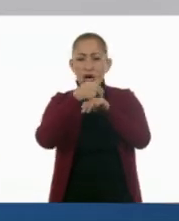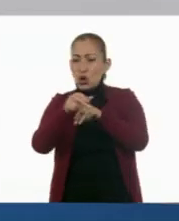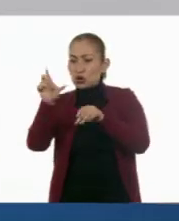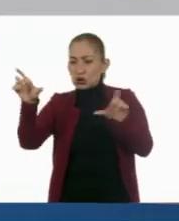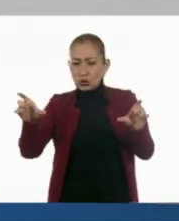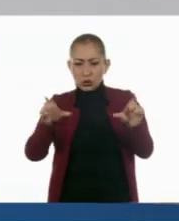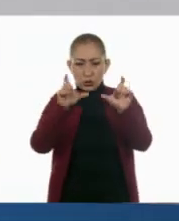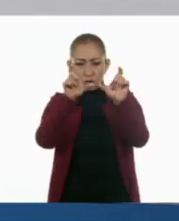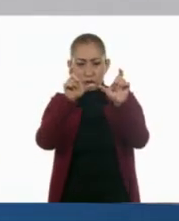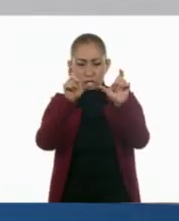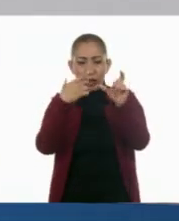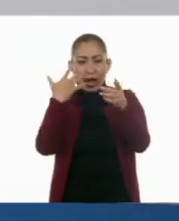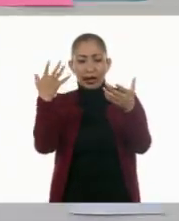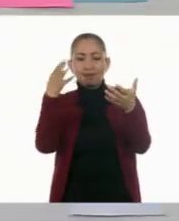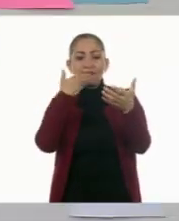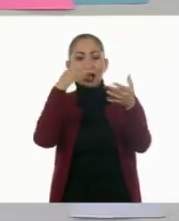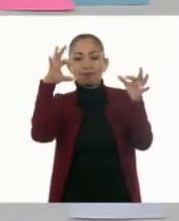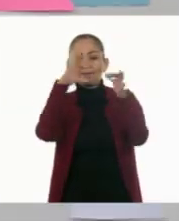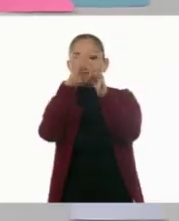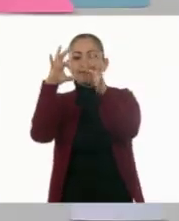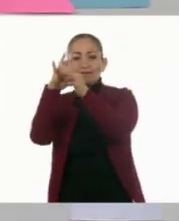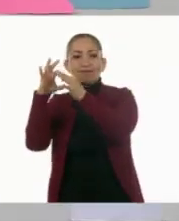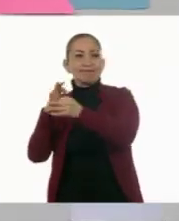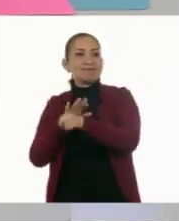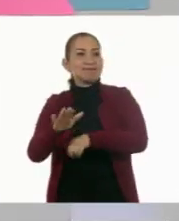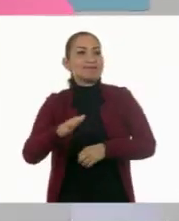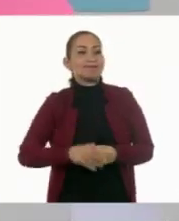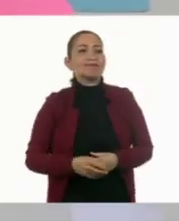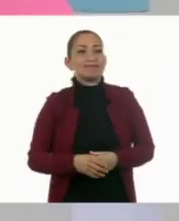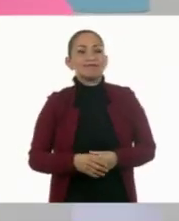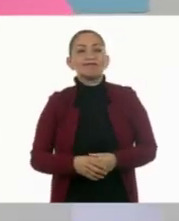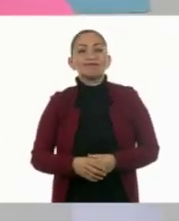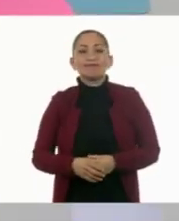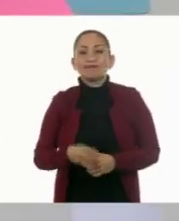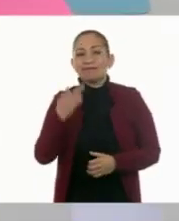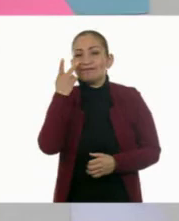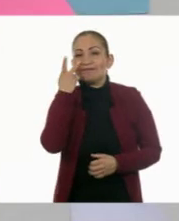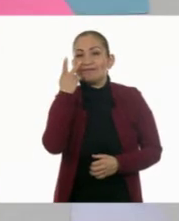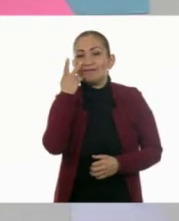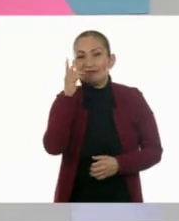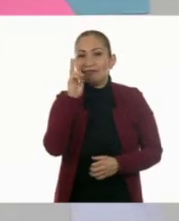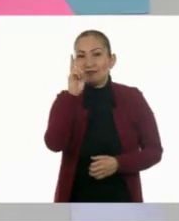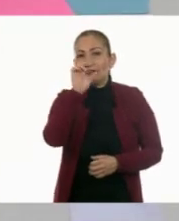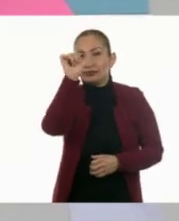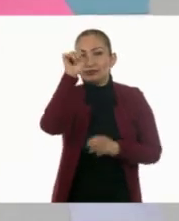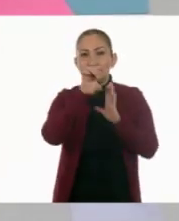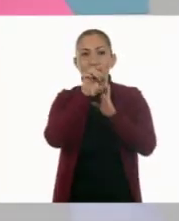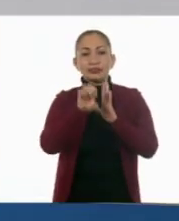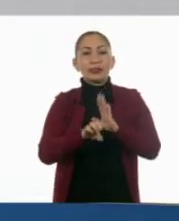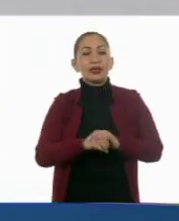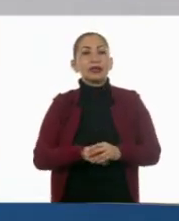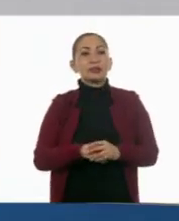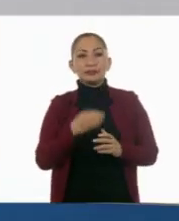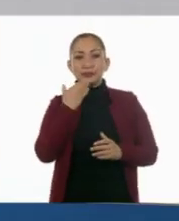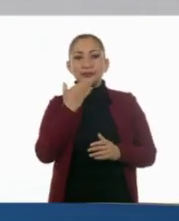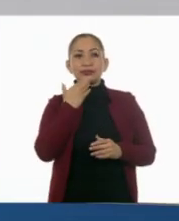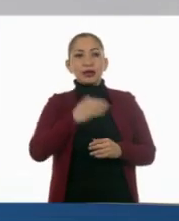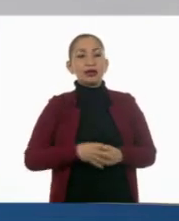van a tener que poner para completar el rompecabezas. Exacto. Vamos a ver otro ejemplo. Muy